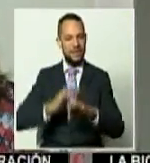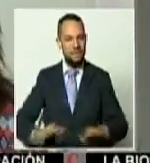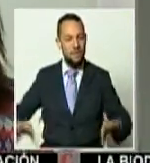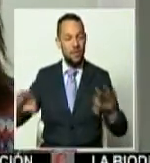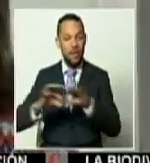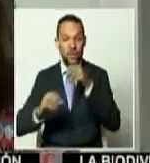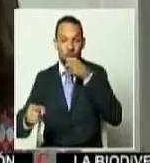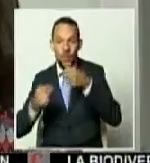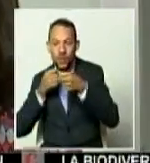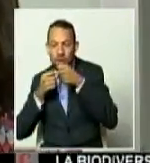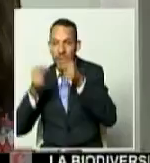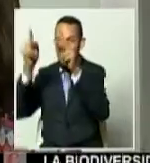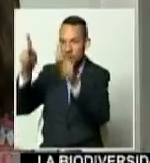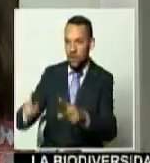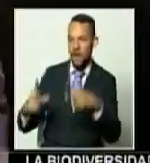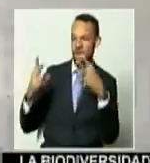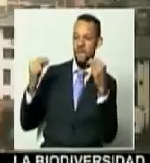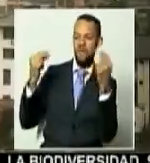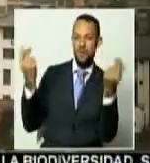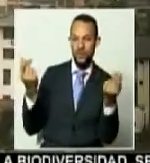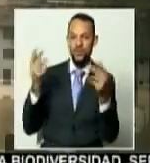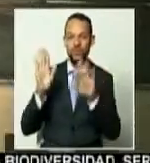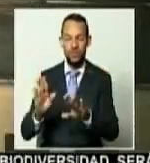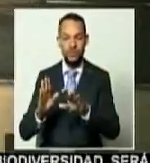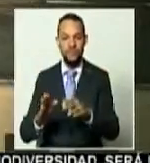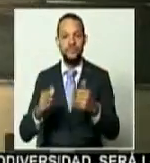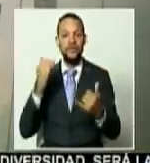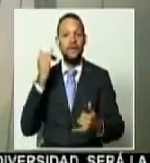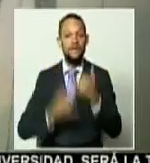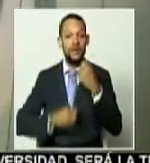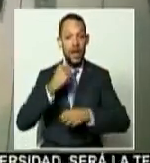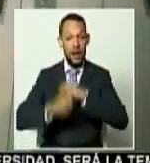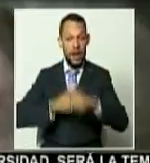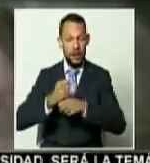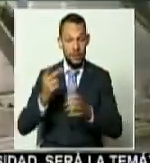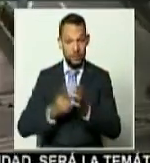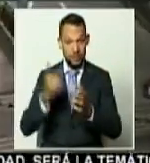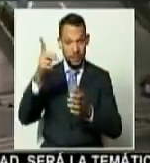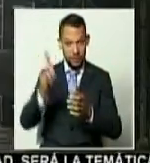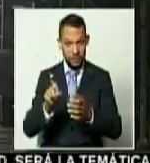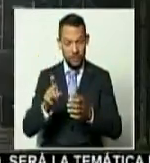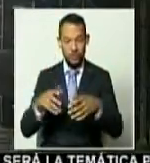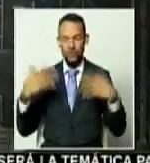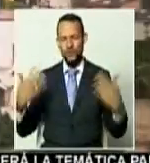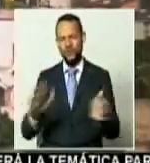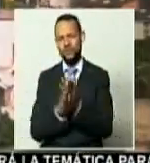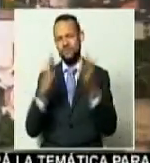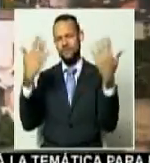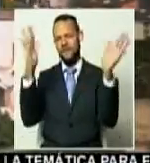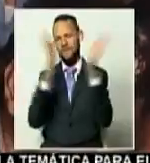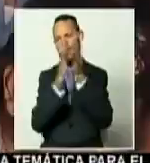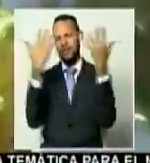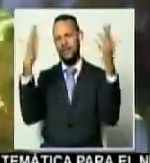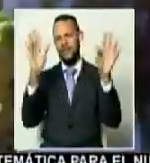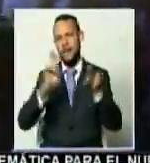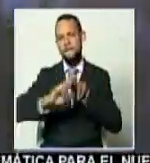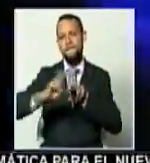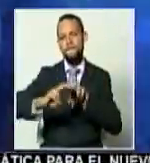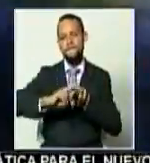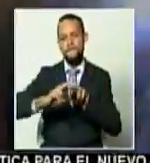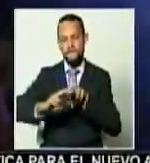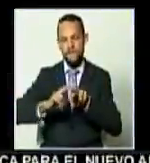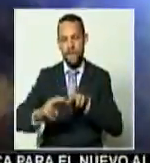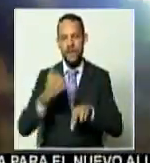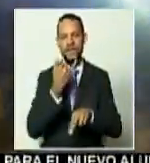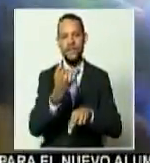importantes como lo que está pasando en las regiones. Para finalizar este 2016, la celebración será en Manizales, en el Parque Ernesto Gutiérrez,